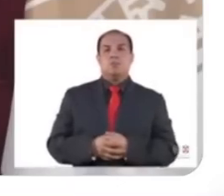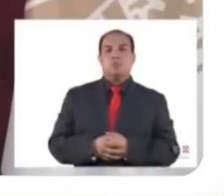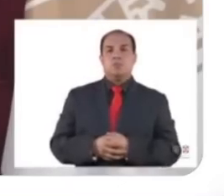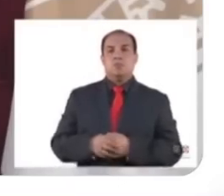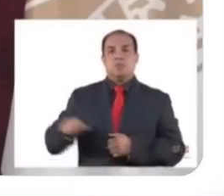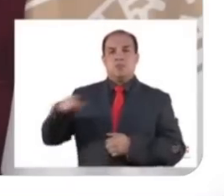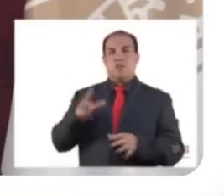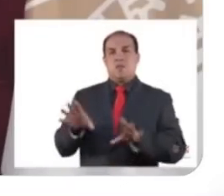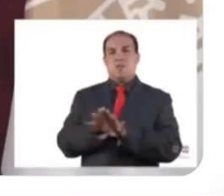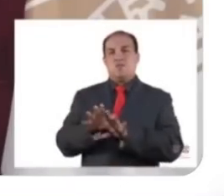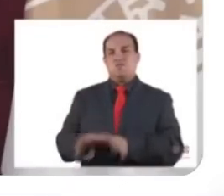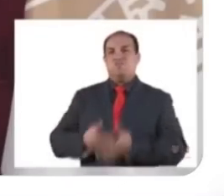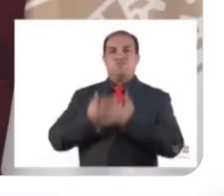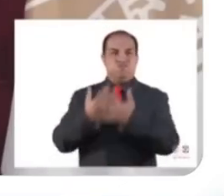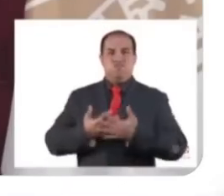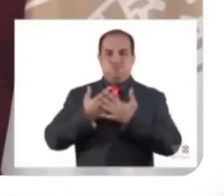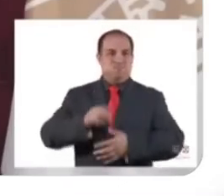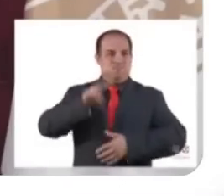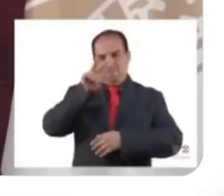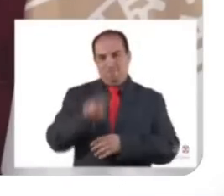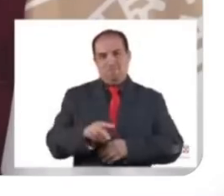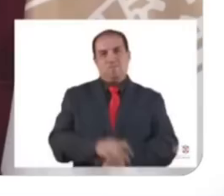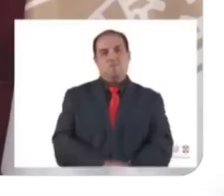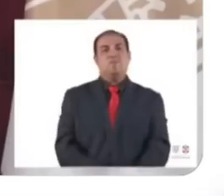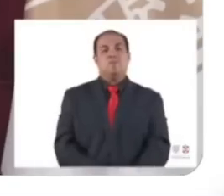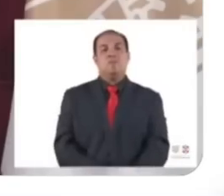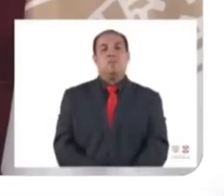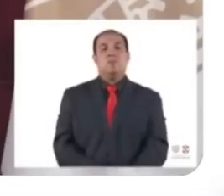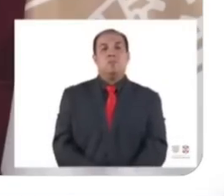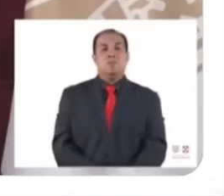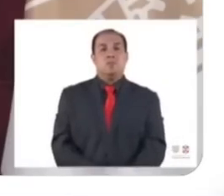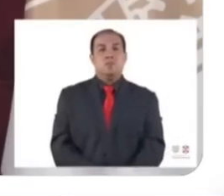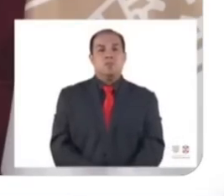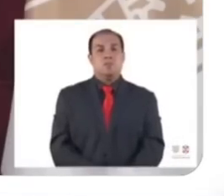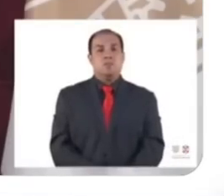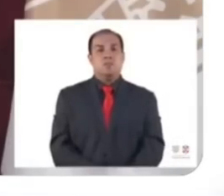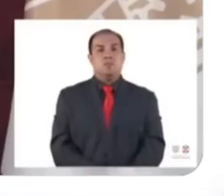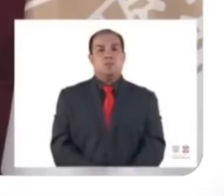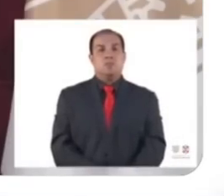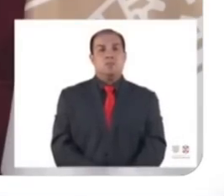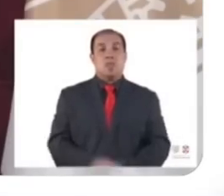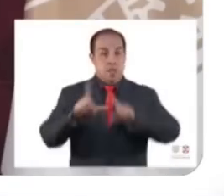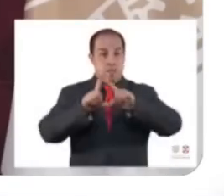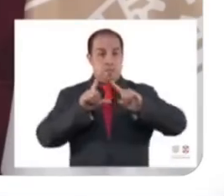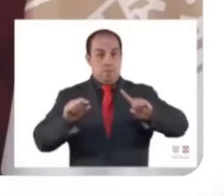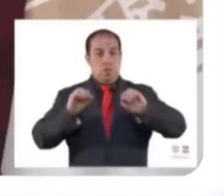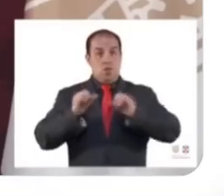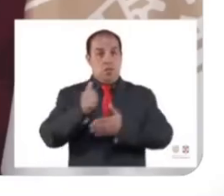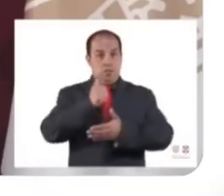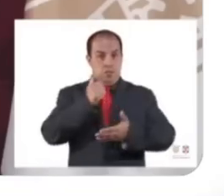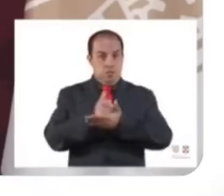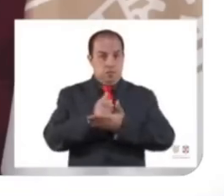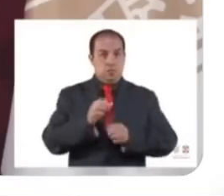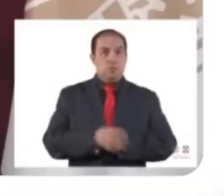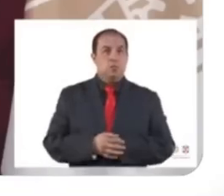pregoneros. Hasta aquí esta video información que les traigo por el momento. Más adelante, más información y más videos. Si la información les gustó, ayúdanos con